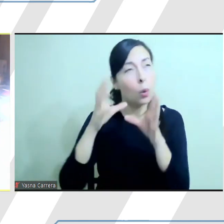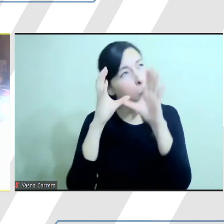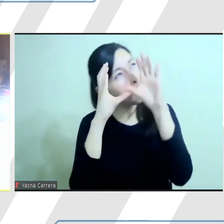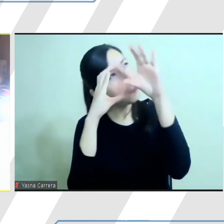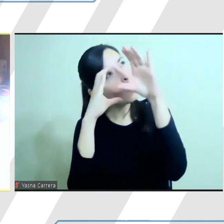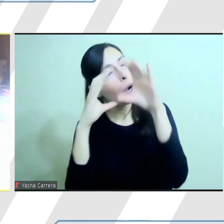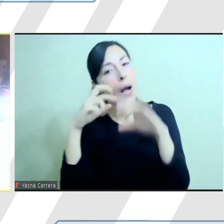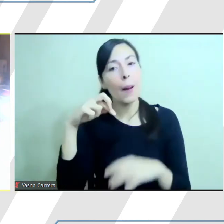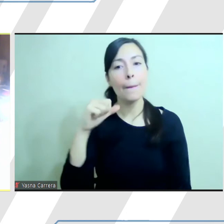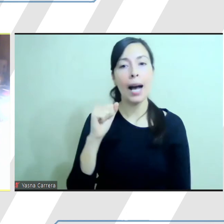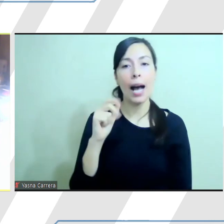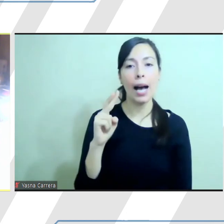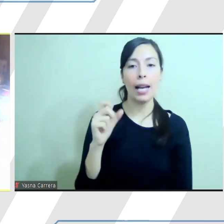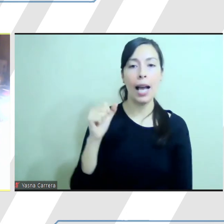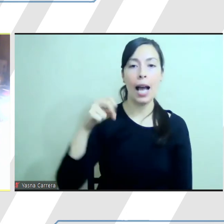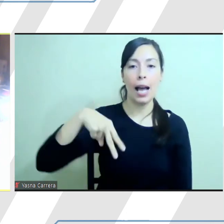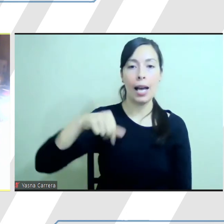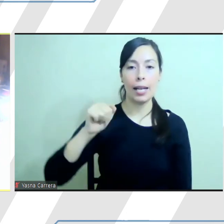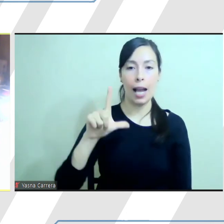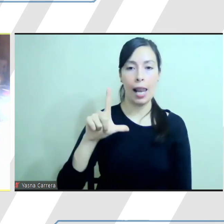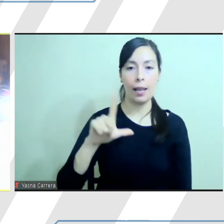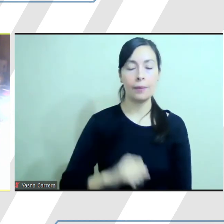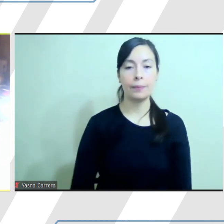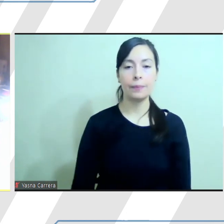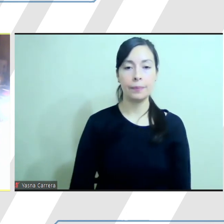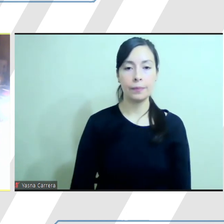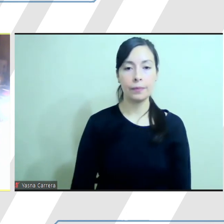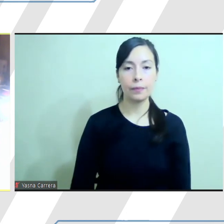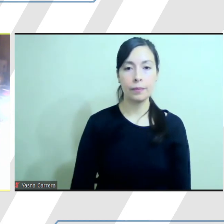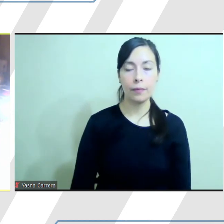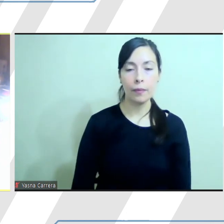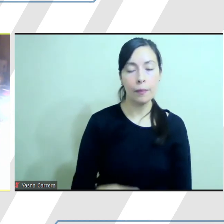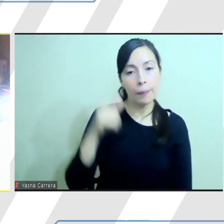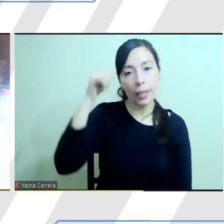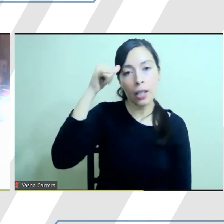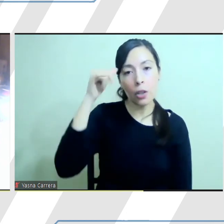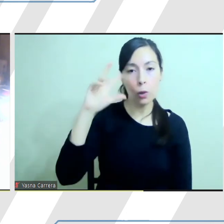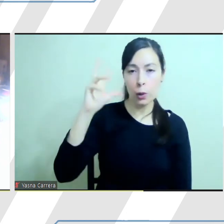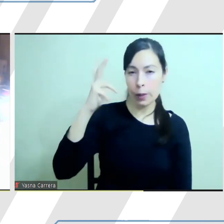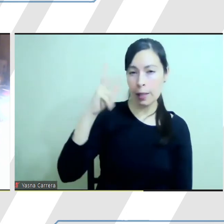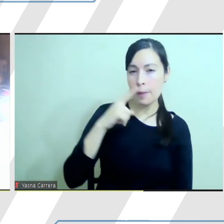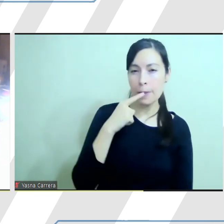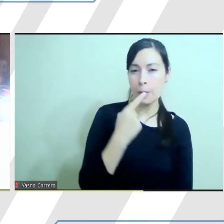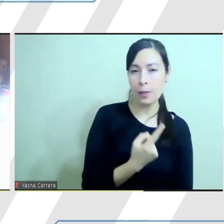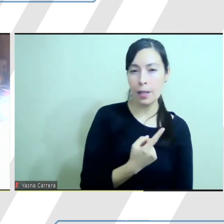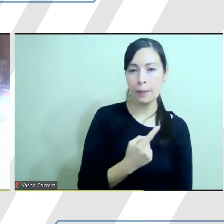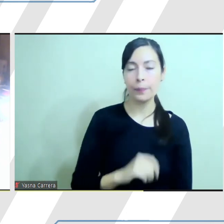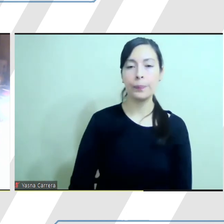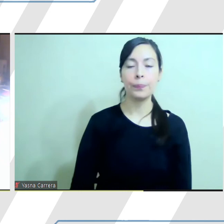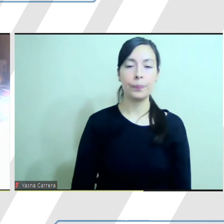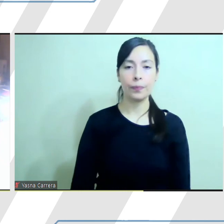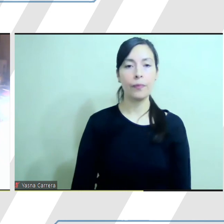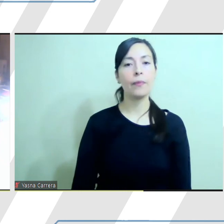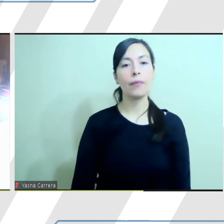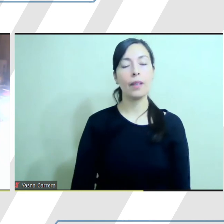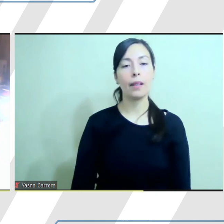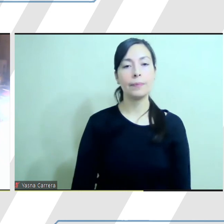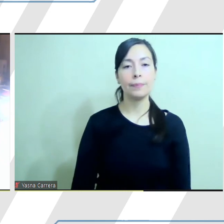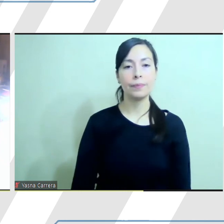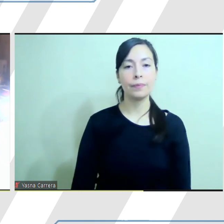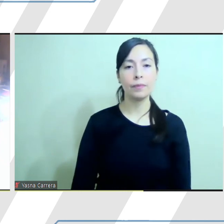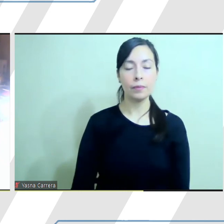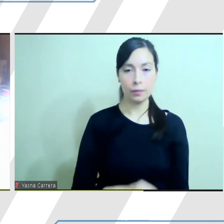Perdón, se me perdió un poquito la conexión y no entendí la pregunta. ¿Me la podría repetir? Sí, perdón, con la información